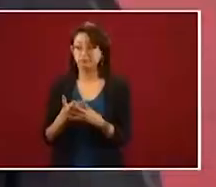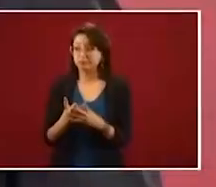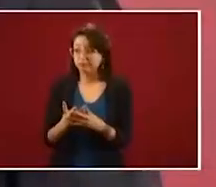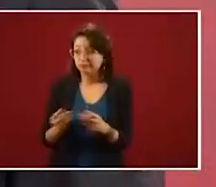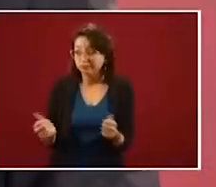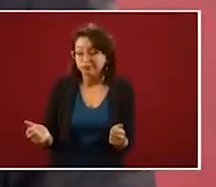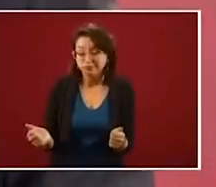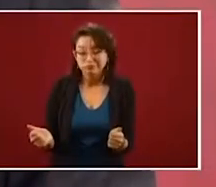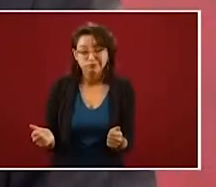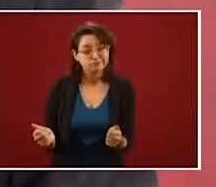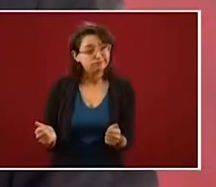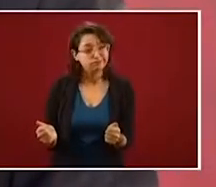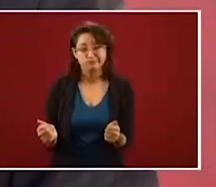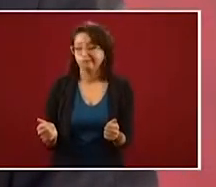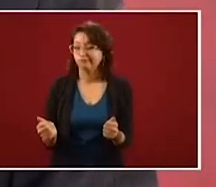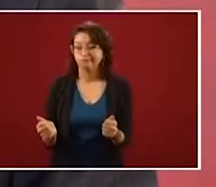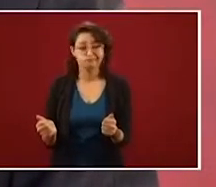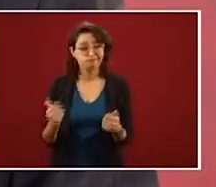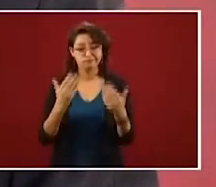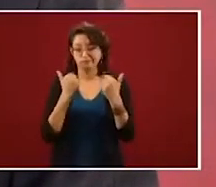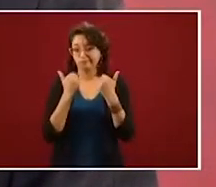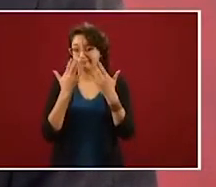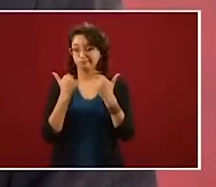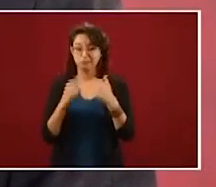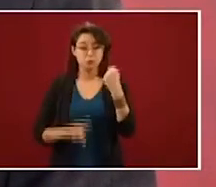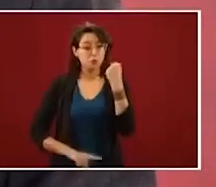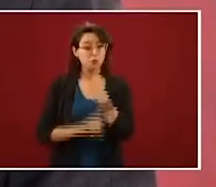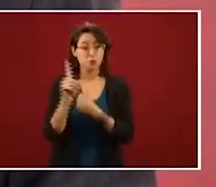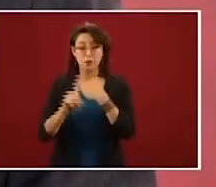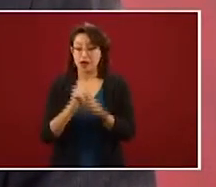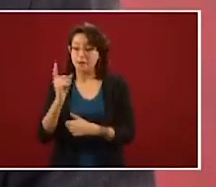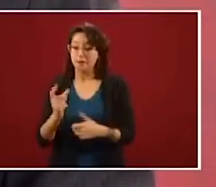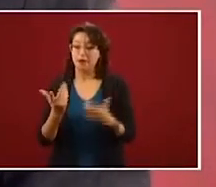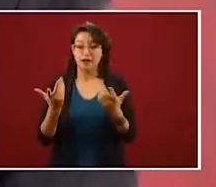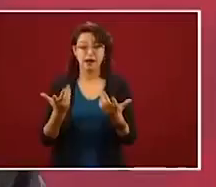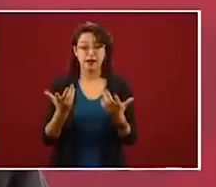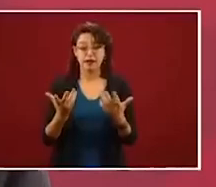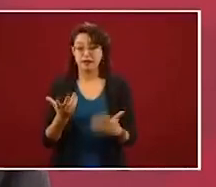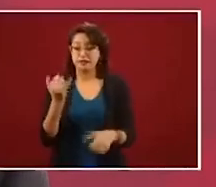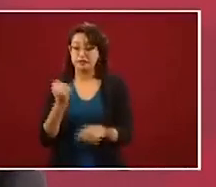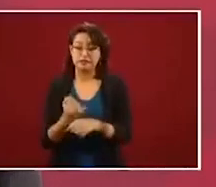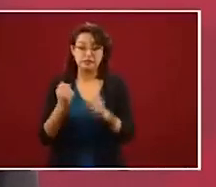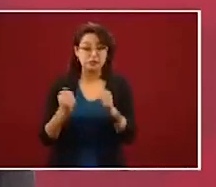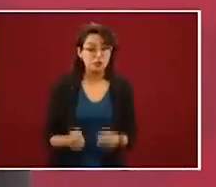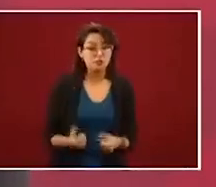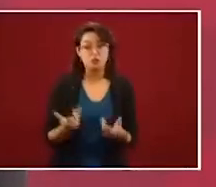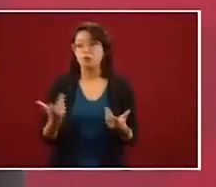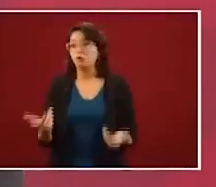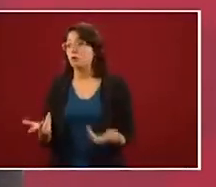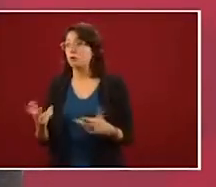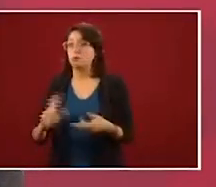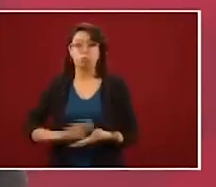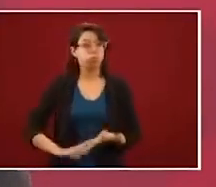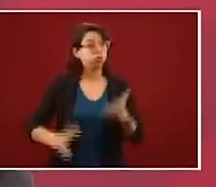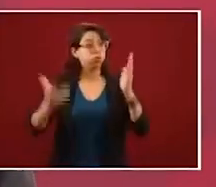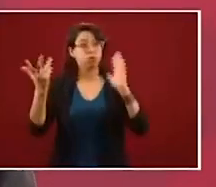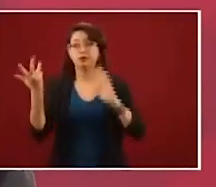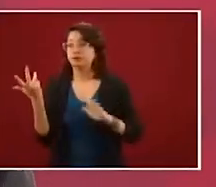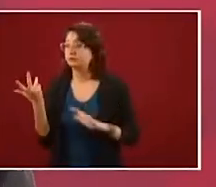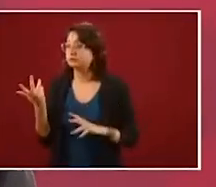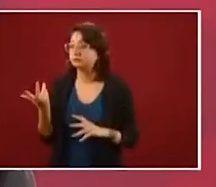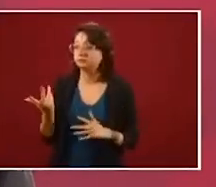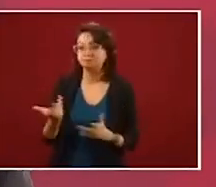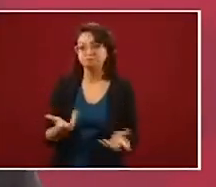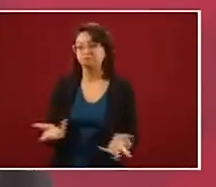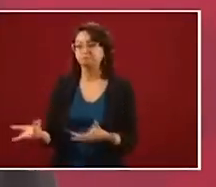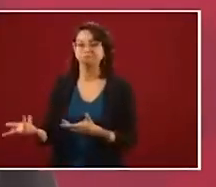de esa manera, el problema de la inseguridad y de la violencia. En otros países pues tienen una concepción distinta a